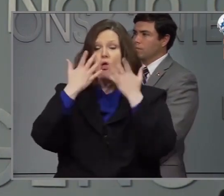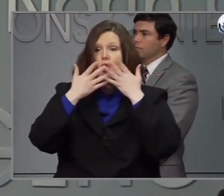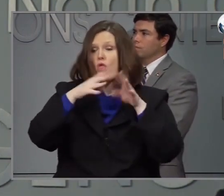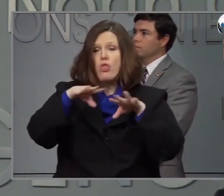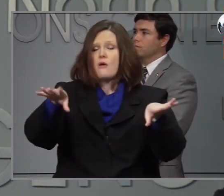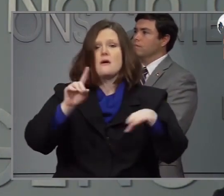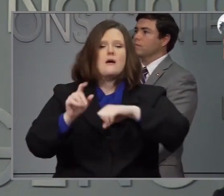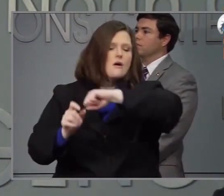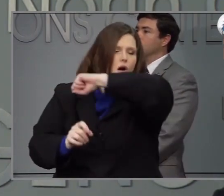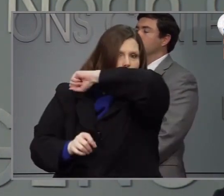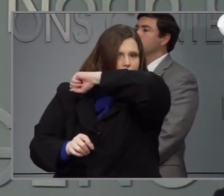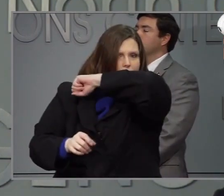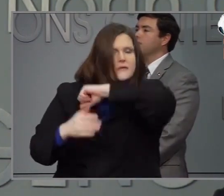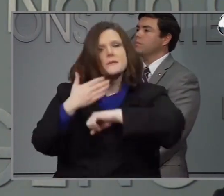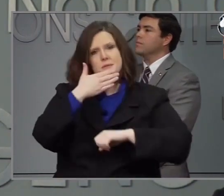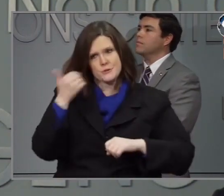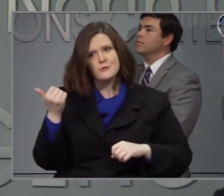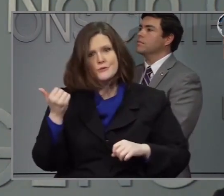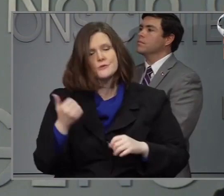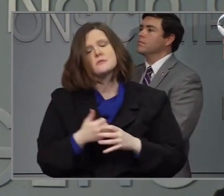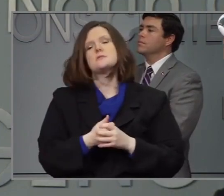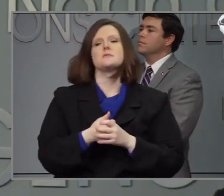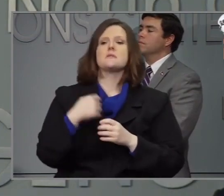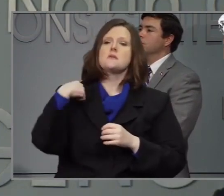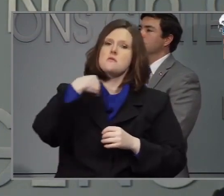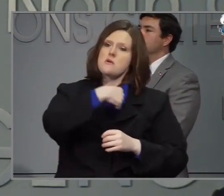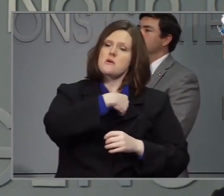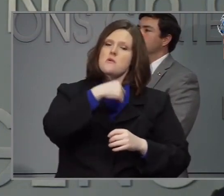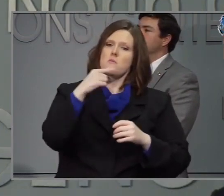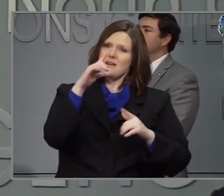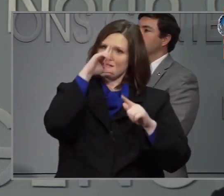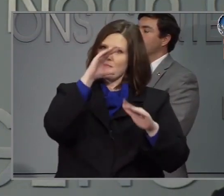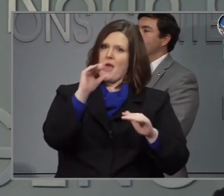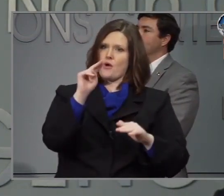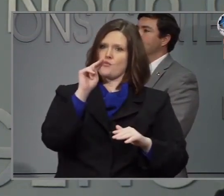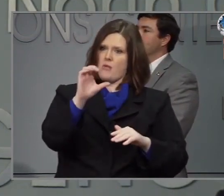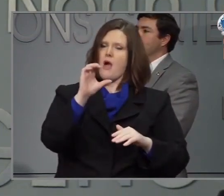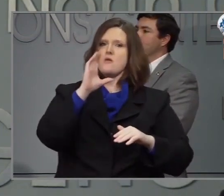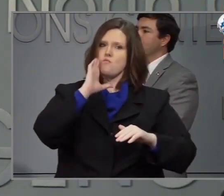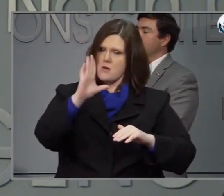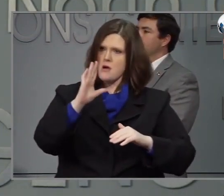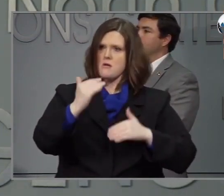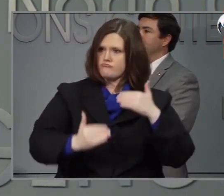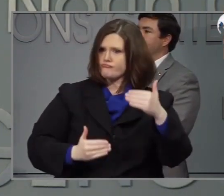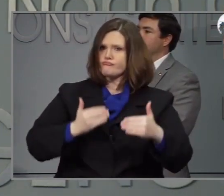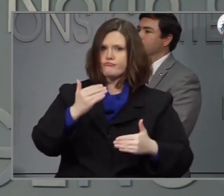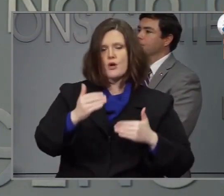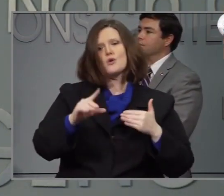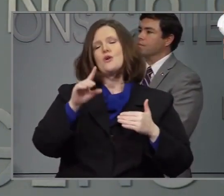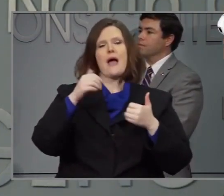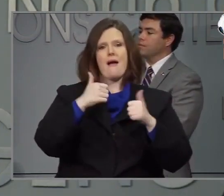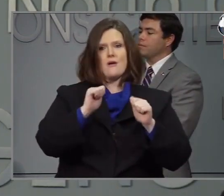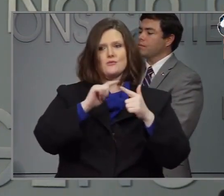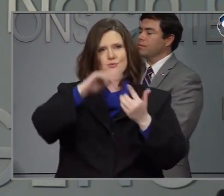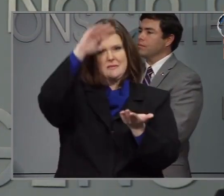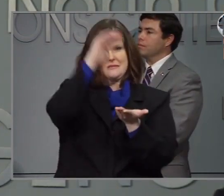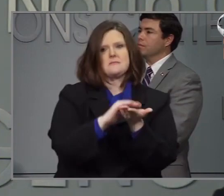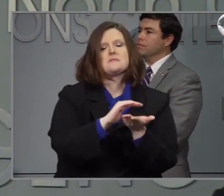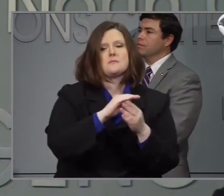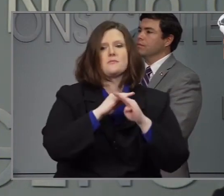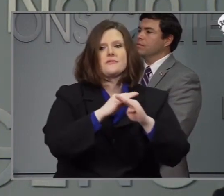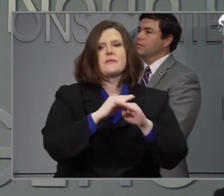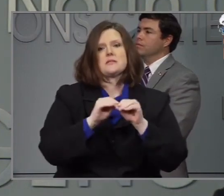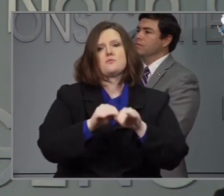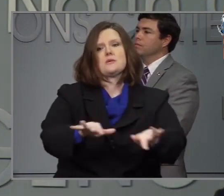6 pies nosotros esperamos que las personas de carolina del norte vayan más allá de estas medidas